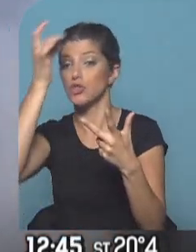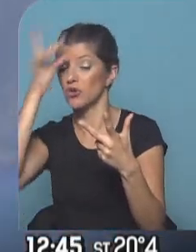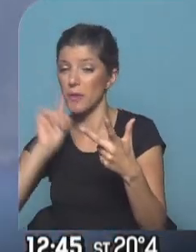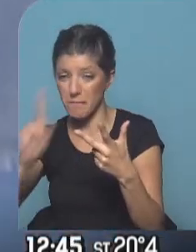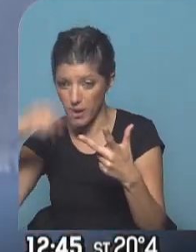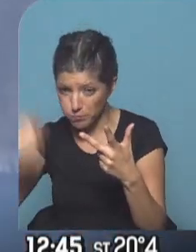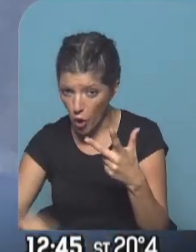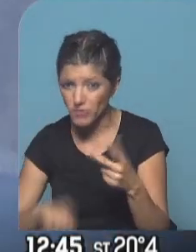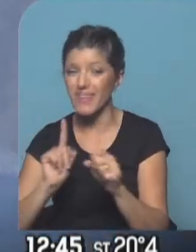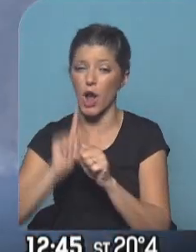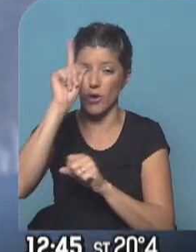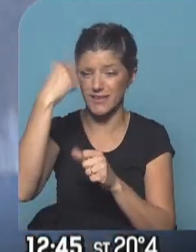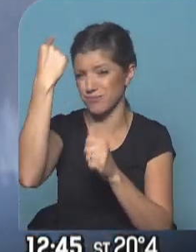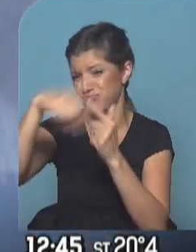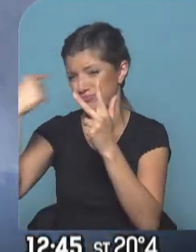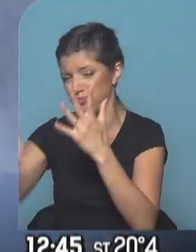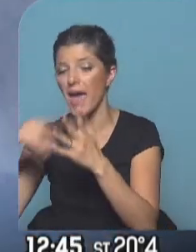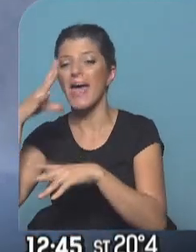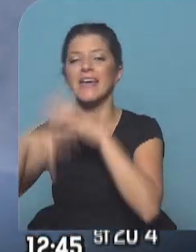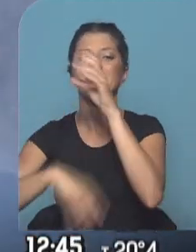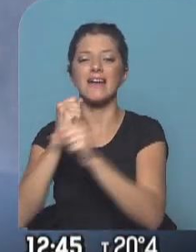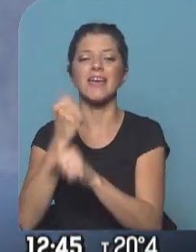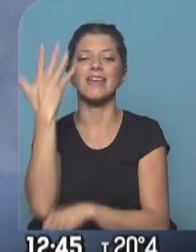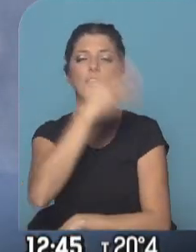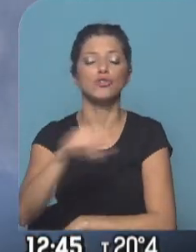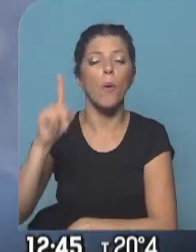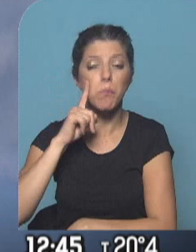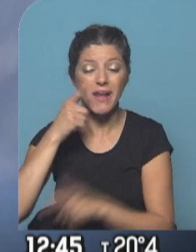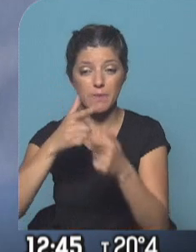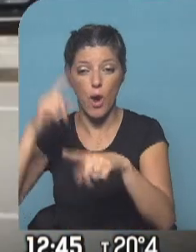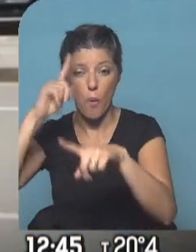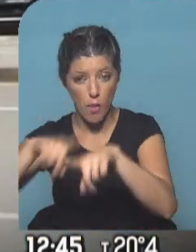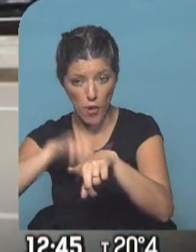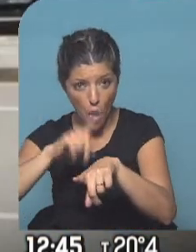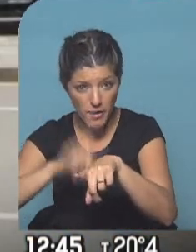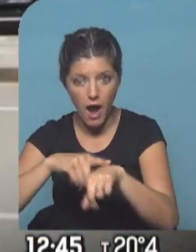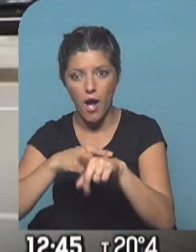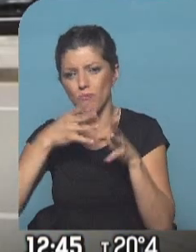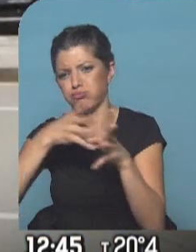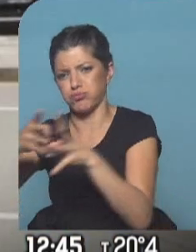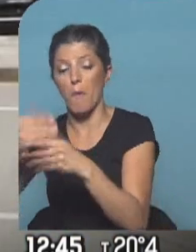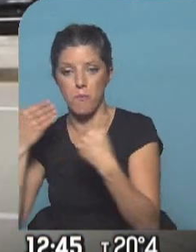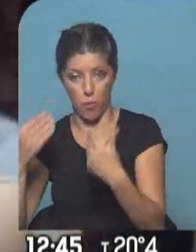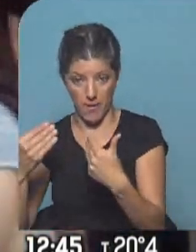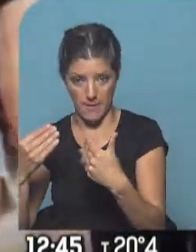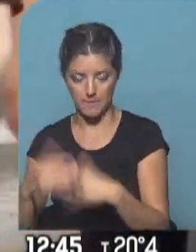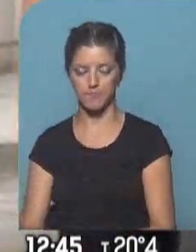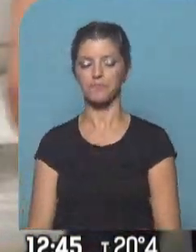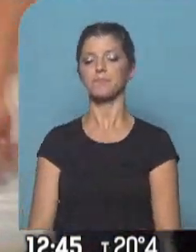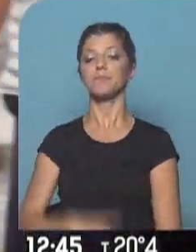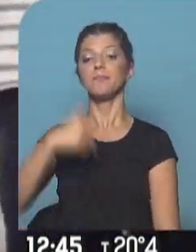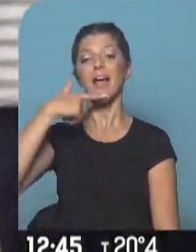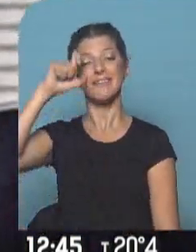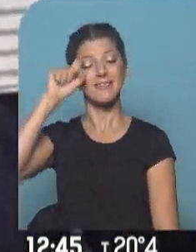artillería y cohetes capaces de hacer hasta 500.000 disparos por hora. Con Seúl, una ciudad de 26 millones